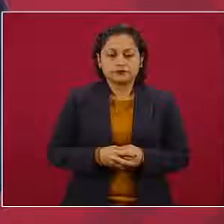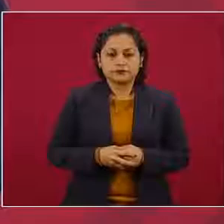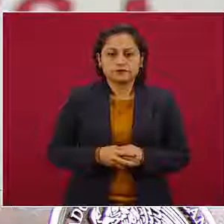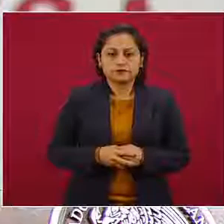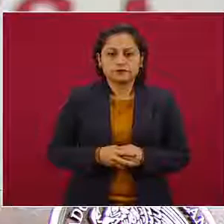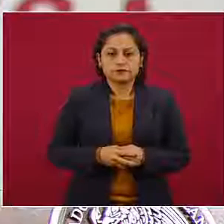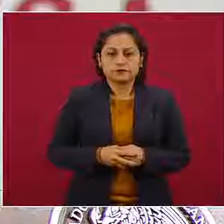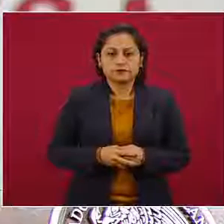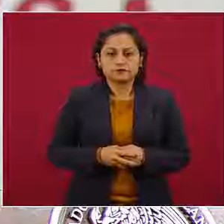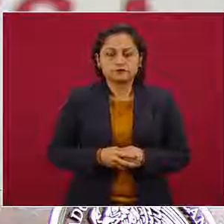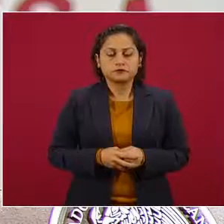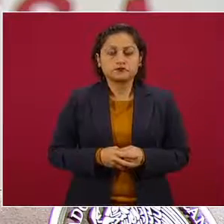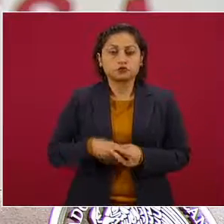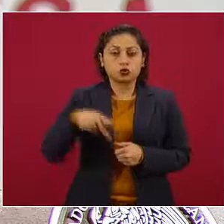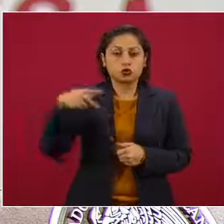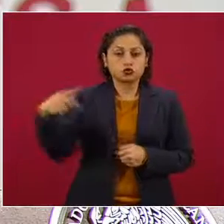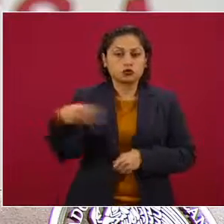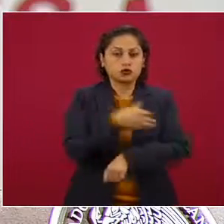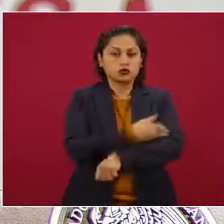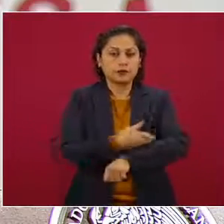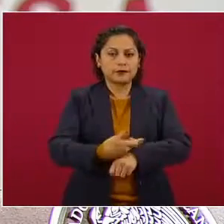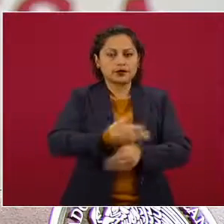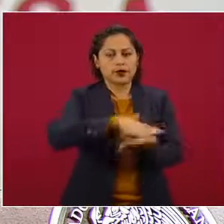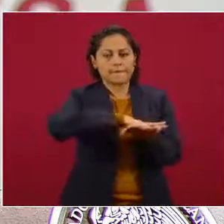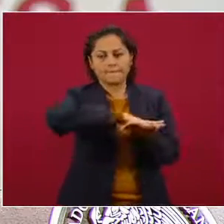de una familia humilde,